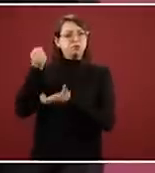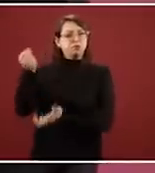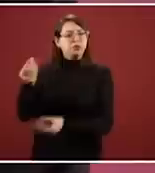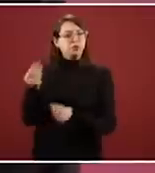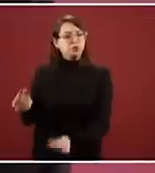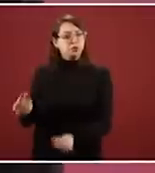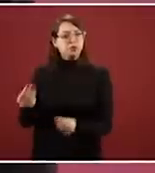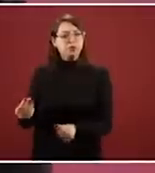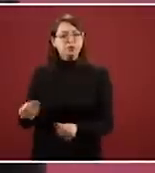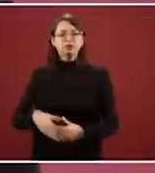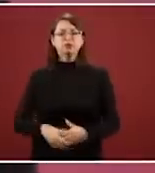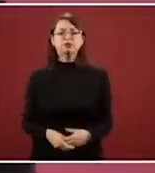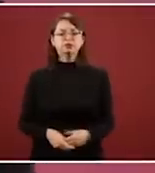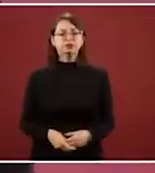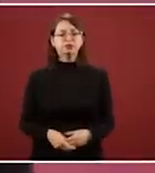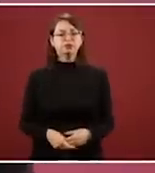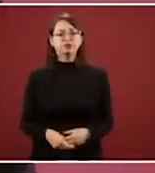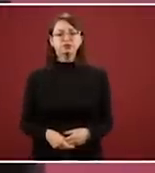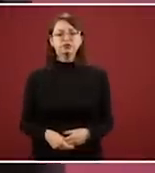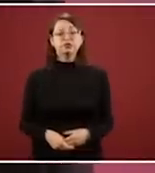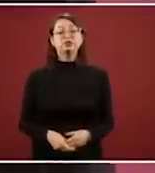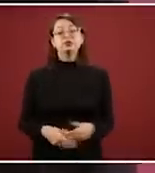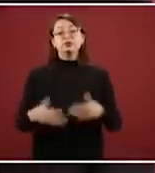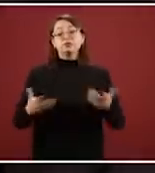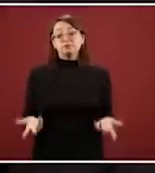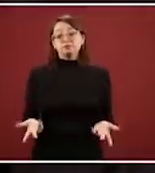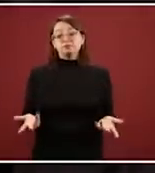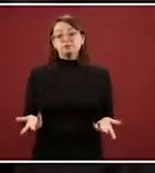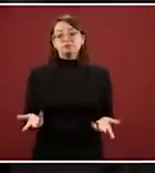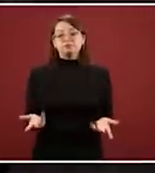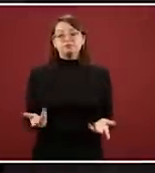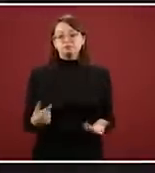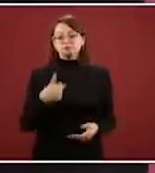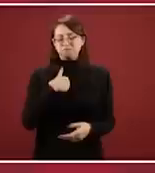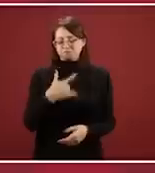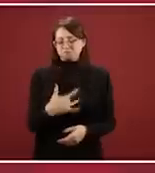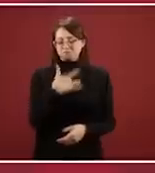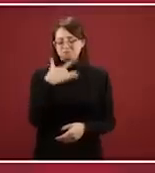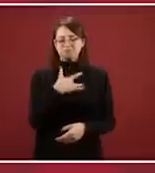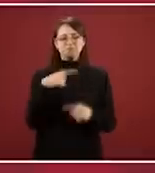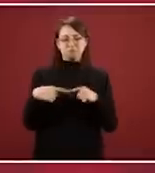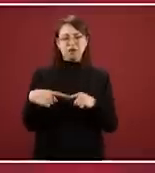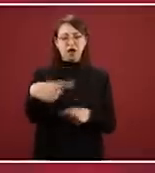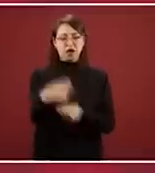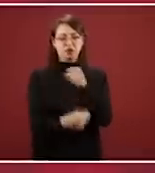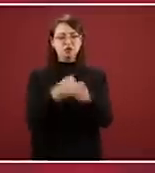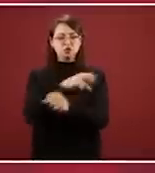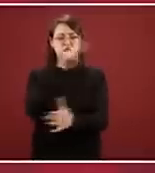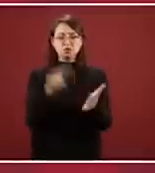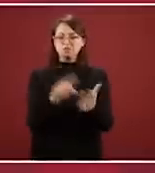Entonces, tengo confianza de que este año nos va a ir